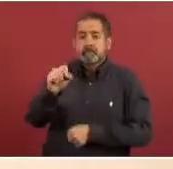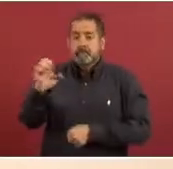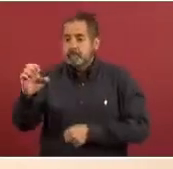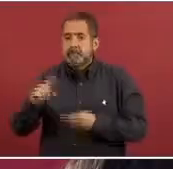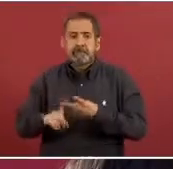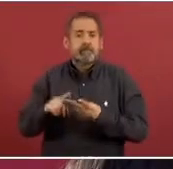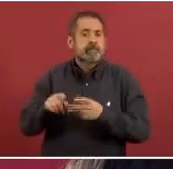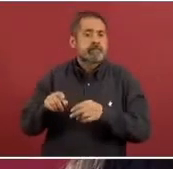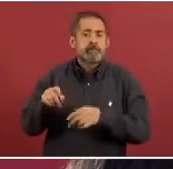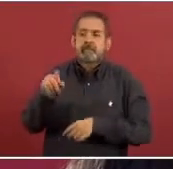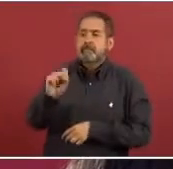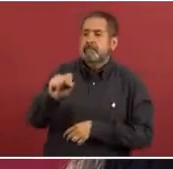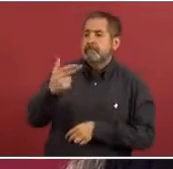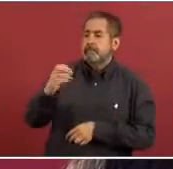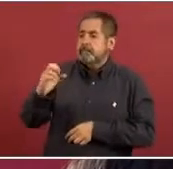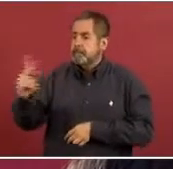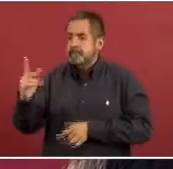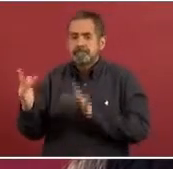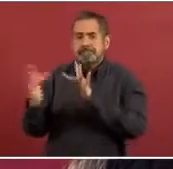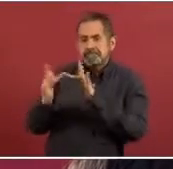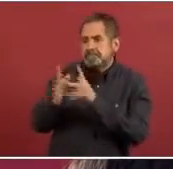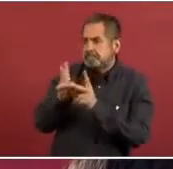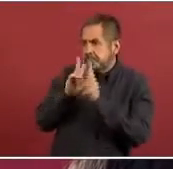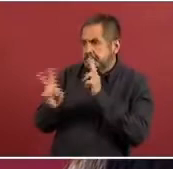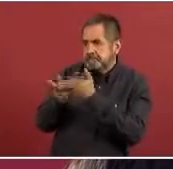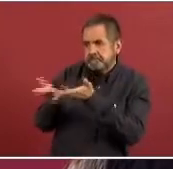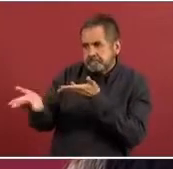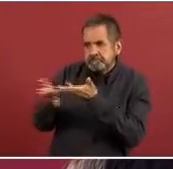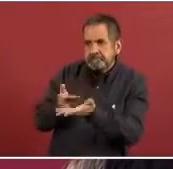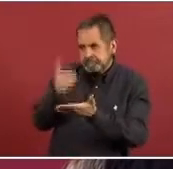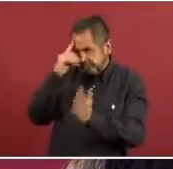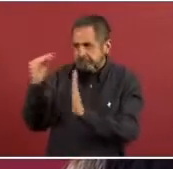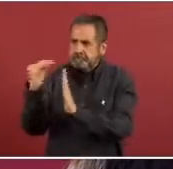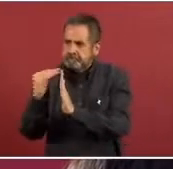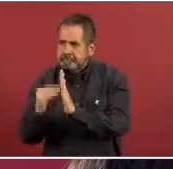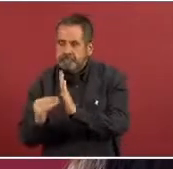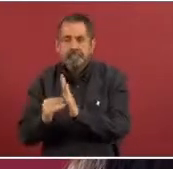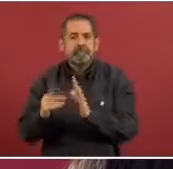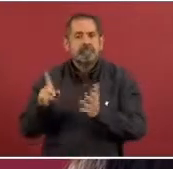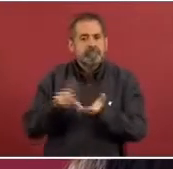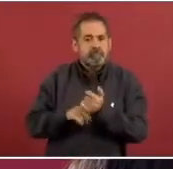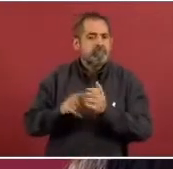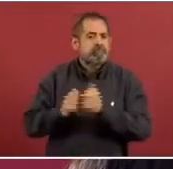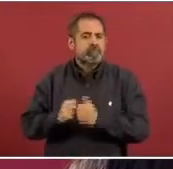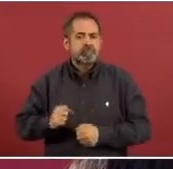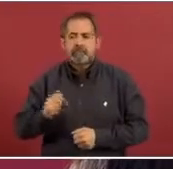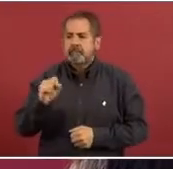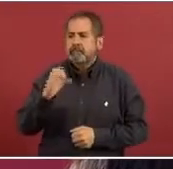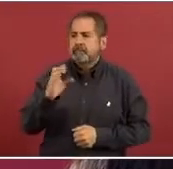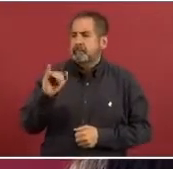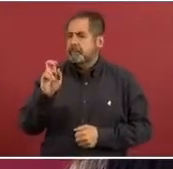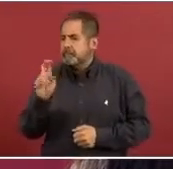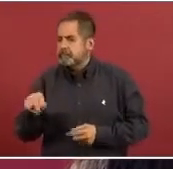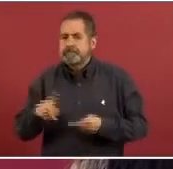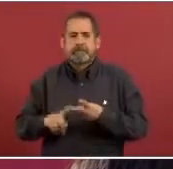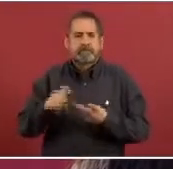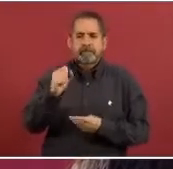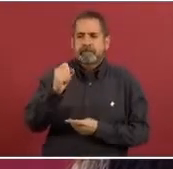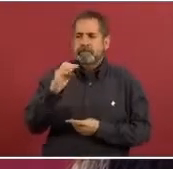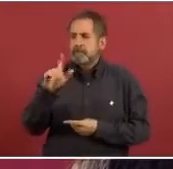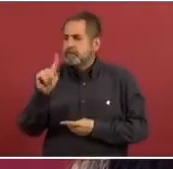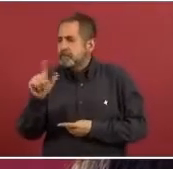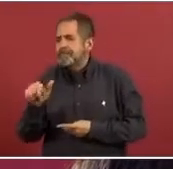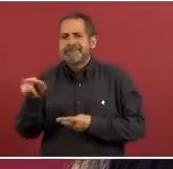Hacienda, estamos trabajando y colaborando con bienestar, con cultura, para incorporar esto que